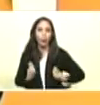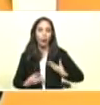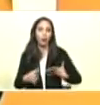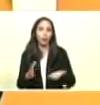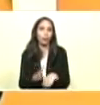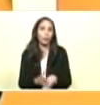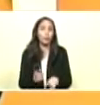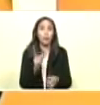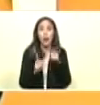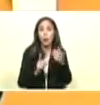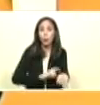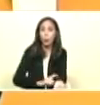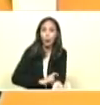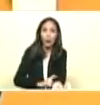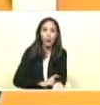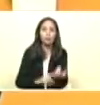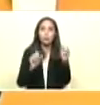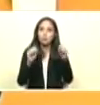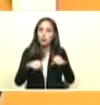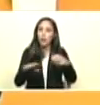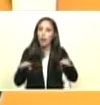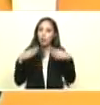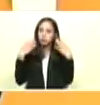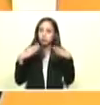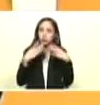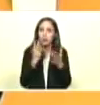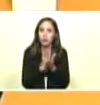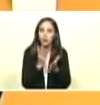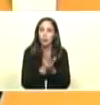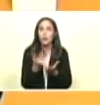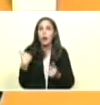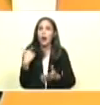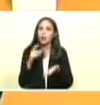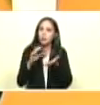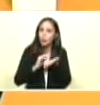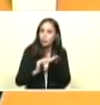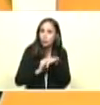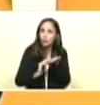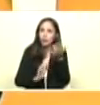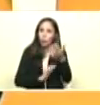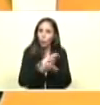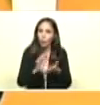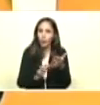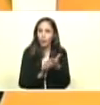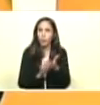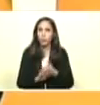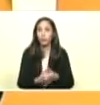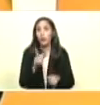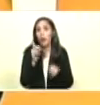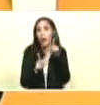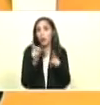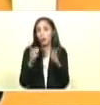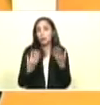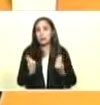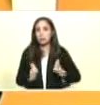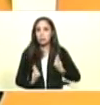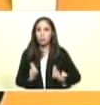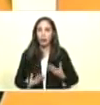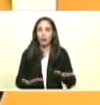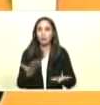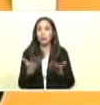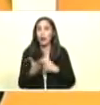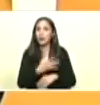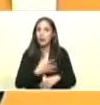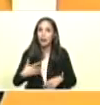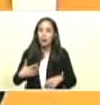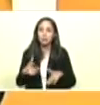futuro, para nosotros poder abrirle el camino a las generaciones que están ya deseosas de recorrer ese